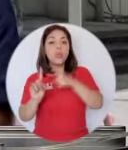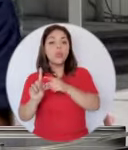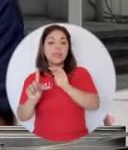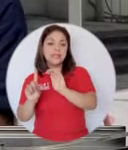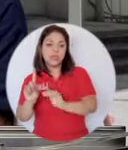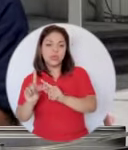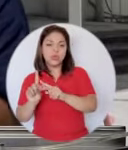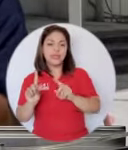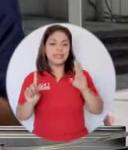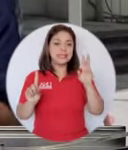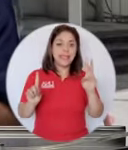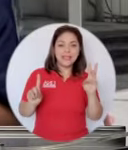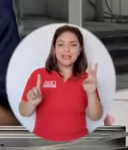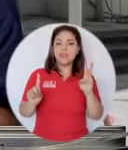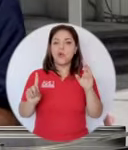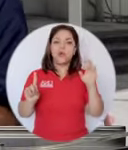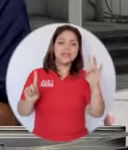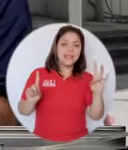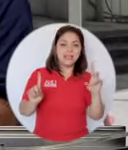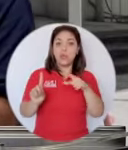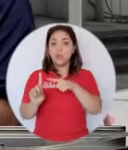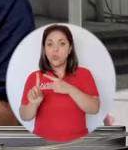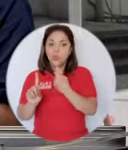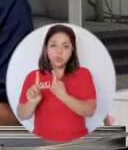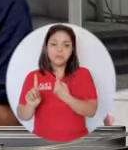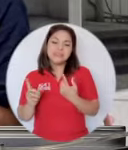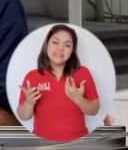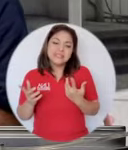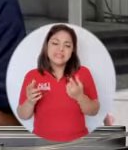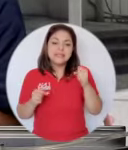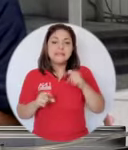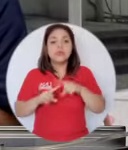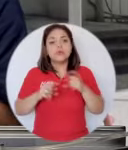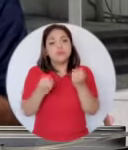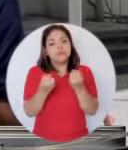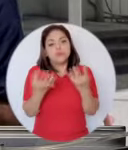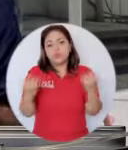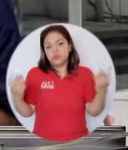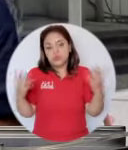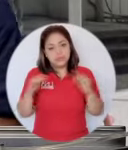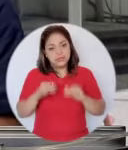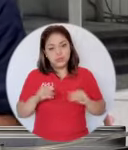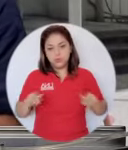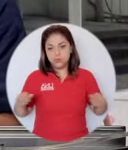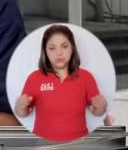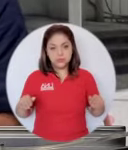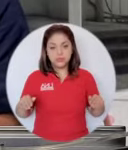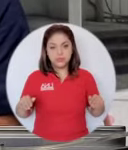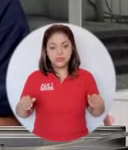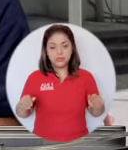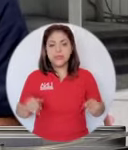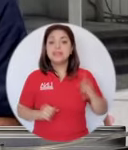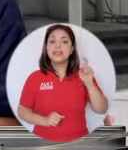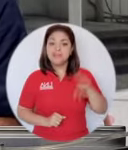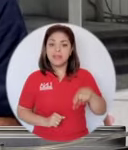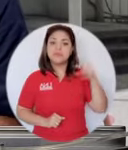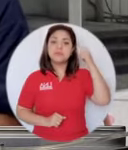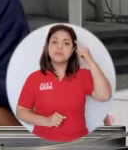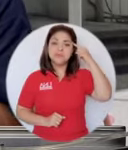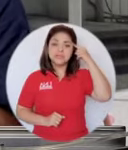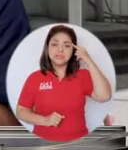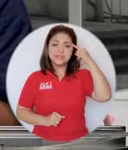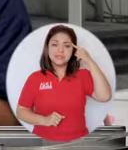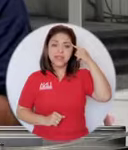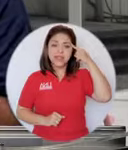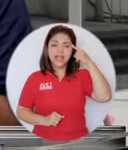es 1 de cada 6, 1 de cada 7. Siguen siendo muchos millones de personas en el mundo